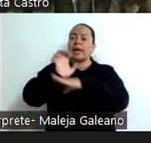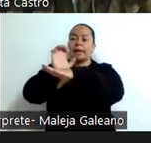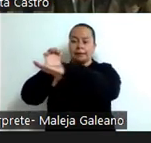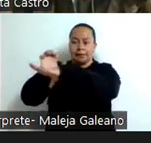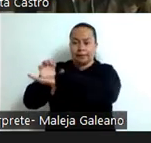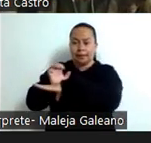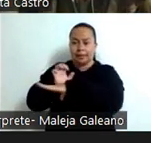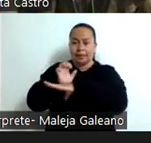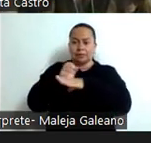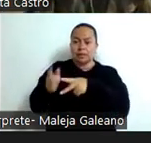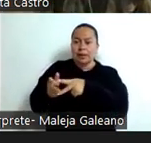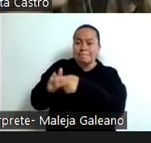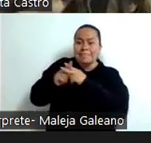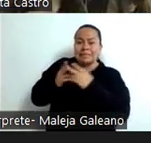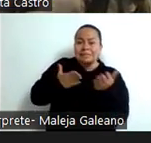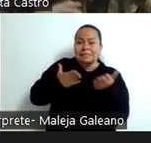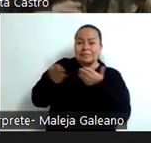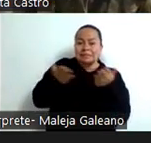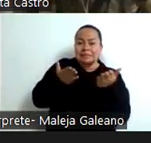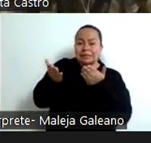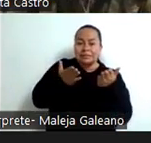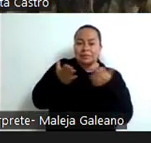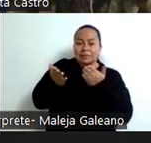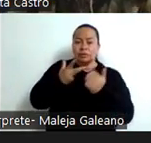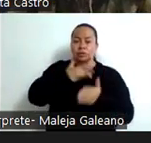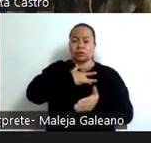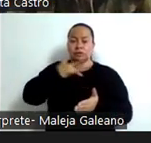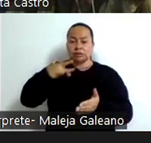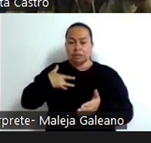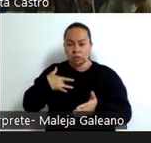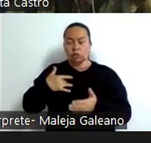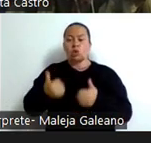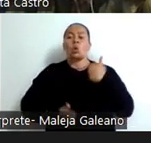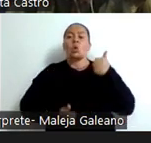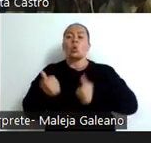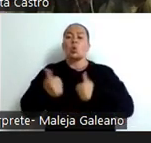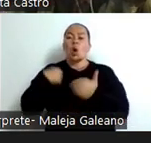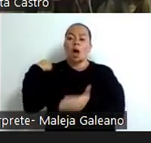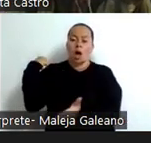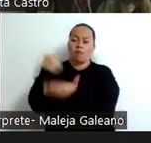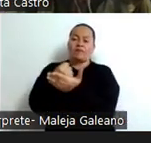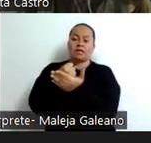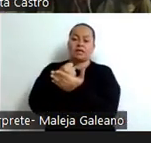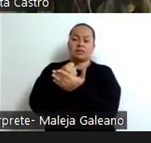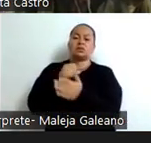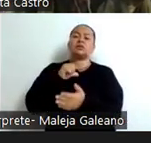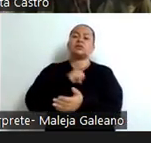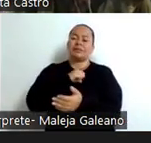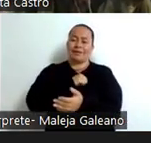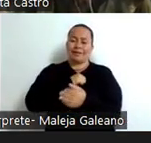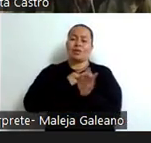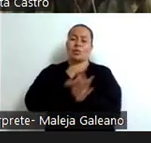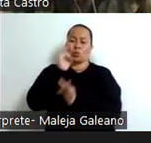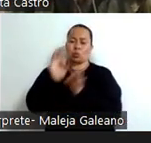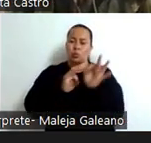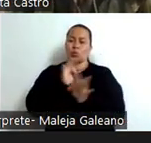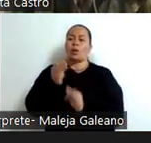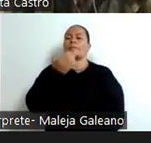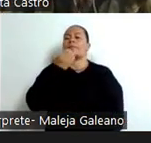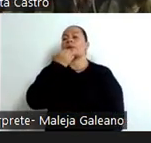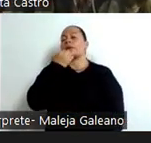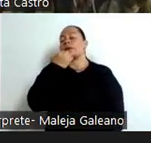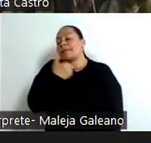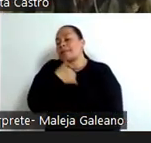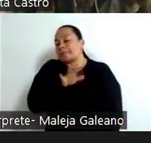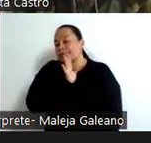prestadoras de servicios de salud Cuáles son las obligaciones que tienen en cuanto al cuidado Entonces digamos